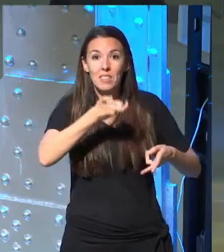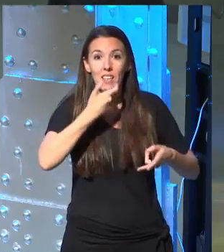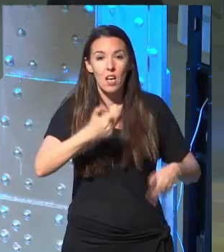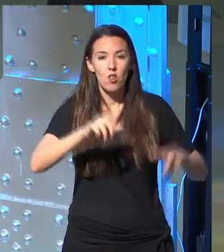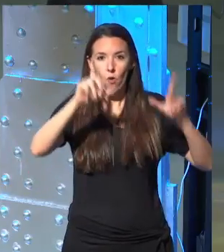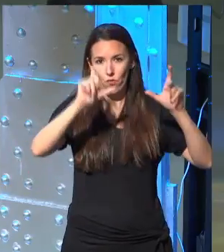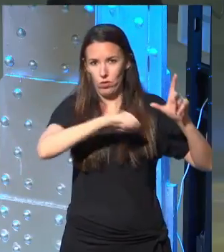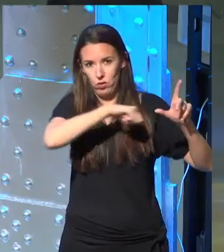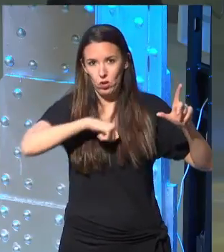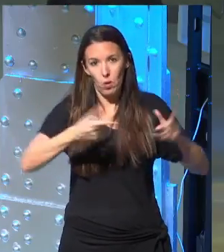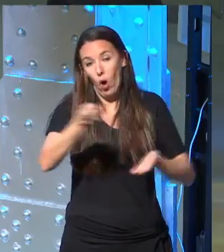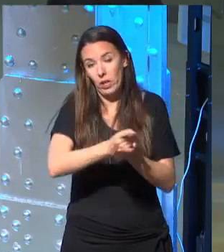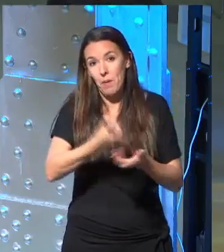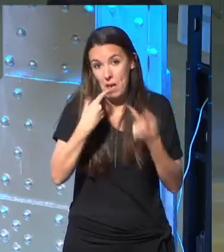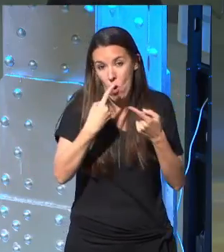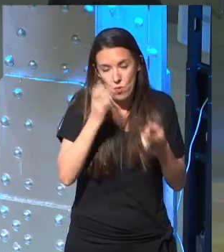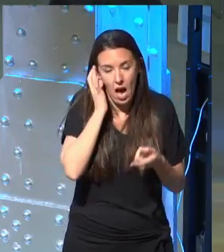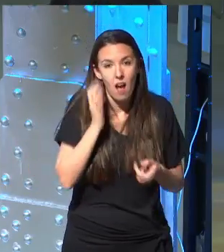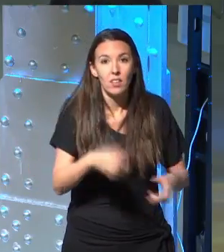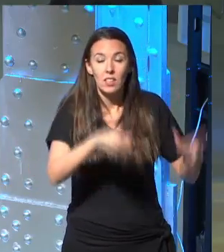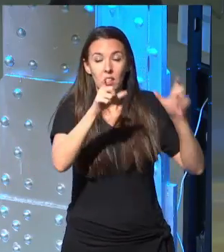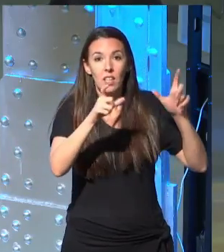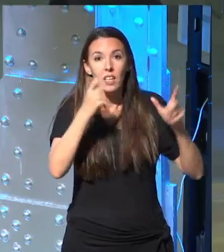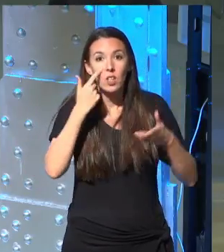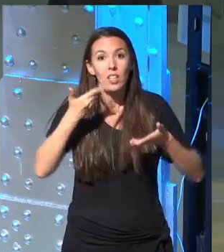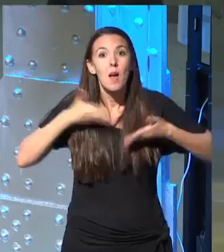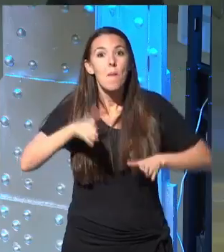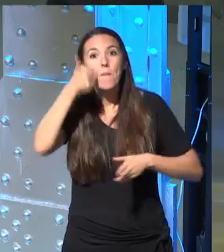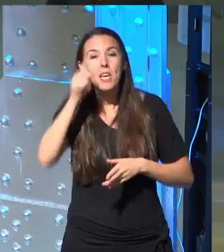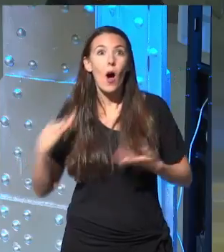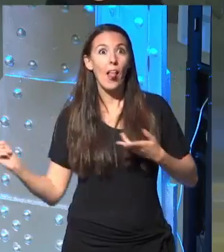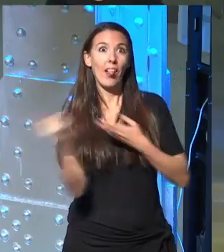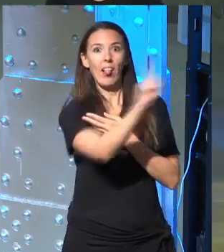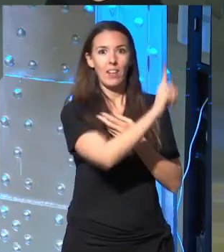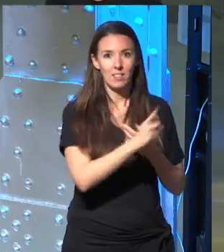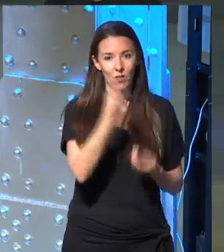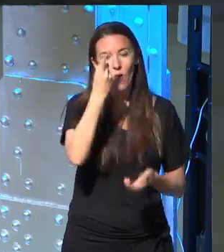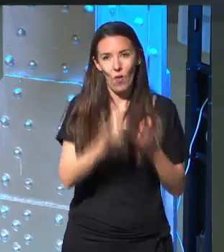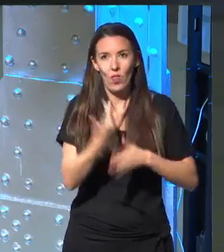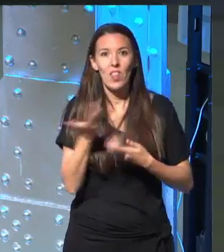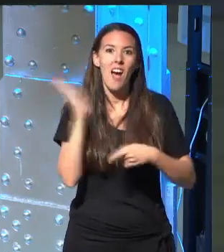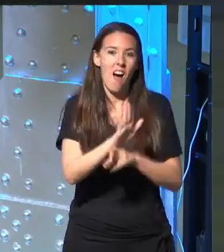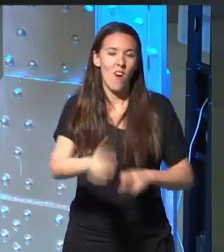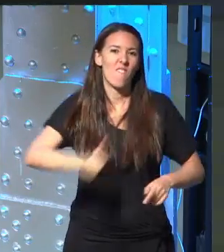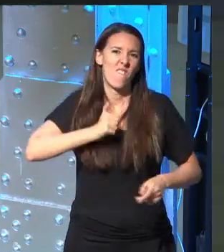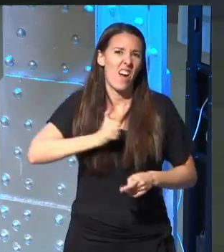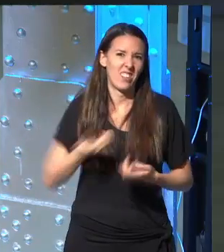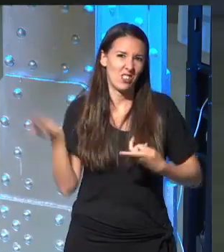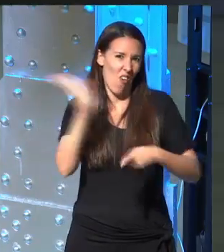fotos a mí mismo, que de nuevo era mi novia, y de repente se cuela mi hijo. Y bueno, algún día la sacaré. Como tomas falsas